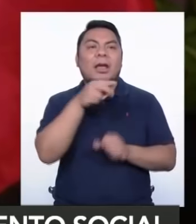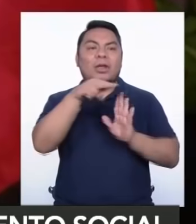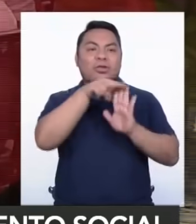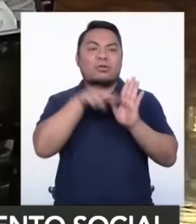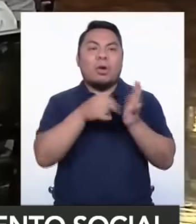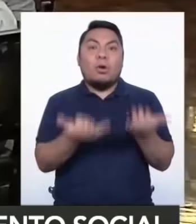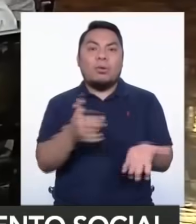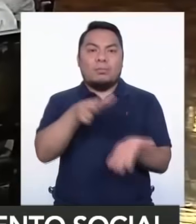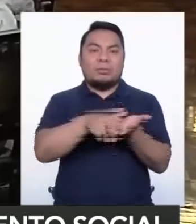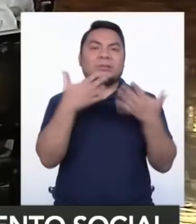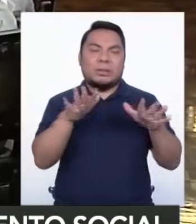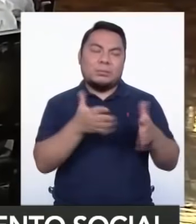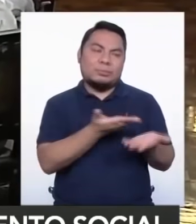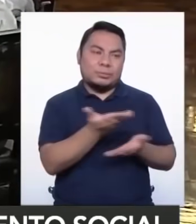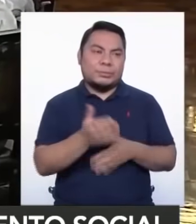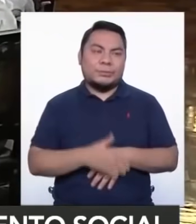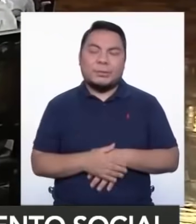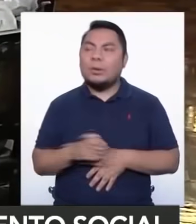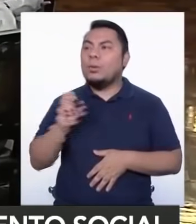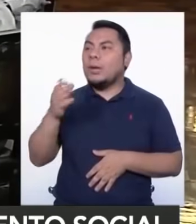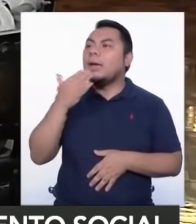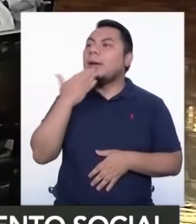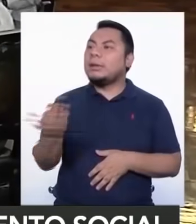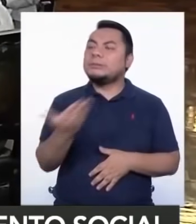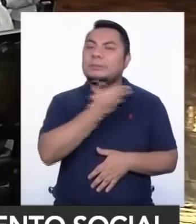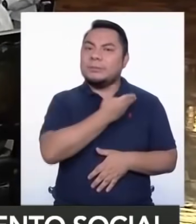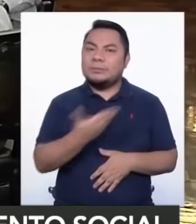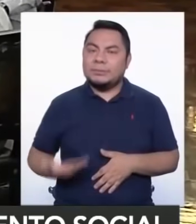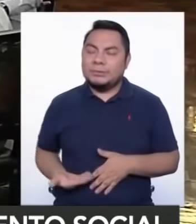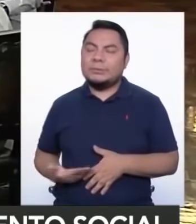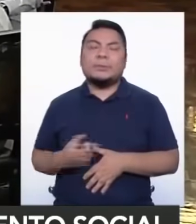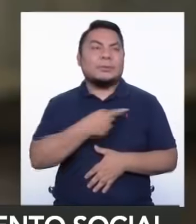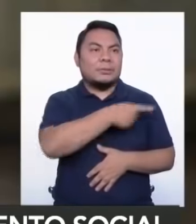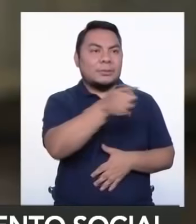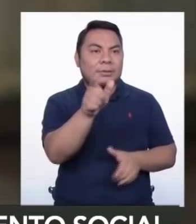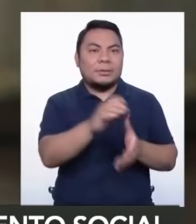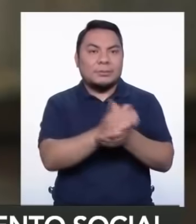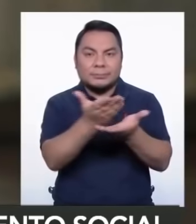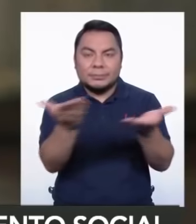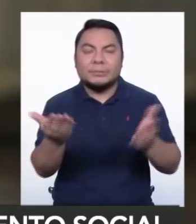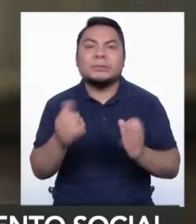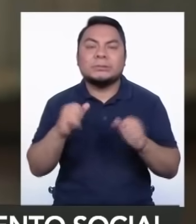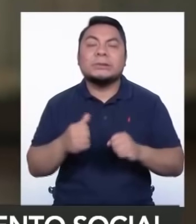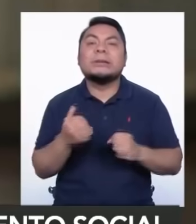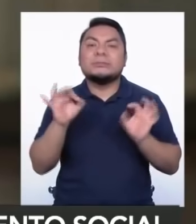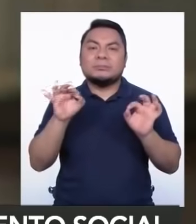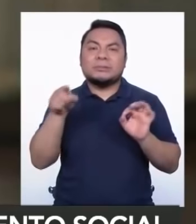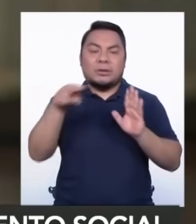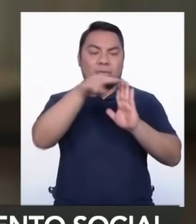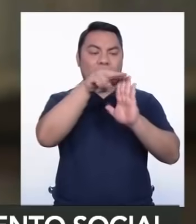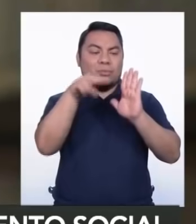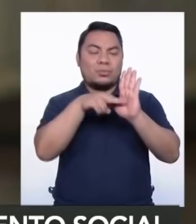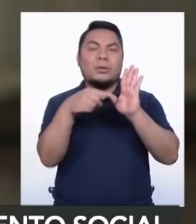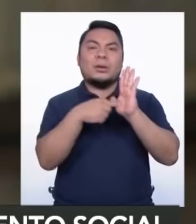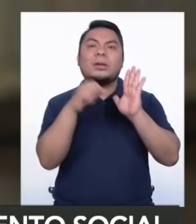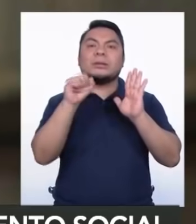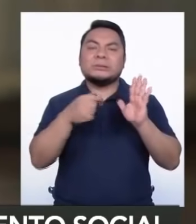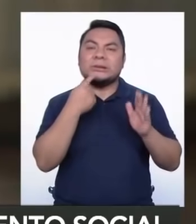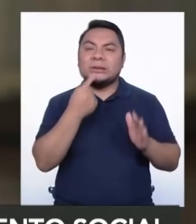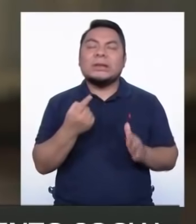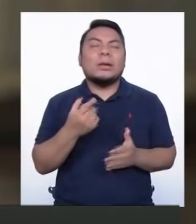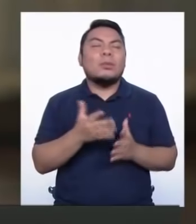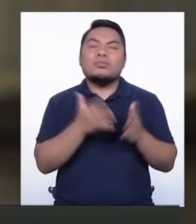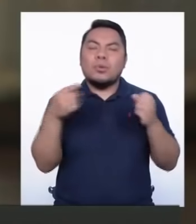aprobada el día de hoy. Muchas gracias, señor presidente, colegas. Efectivamente, la norma tiene un profundo sentido de